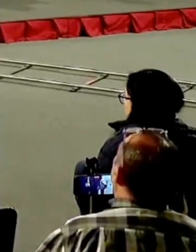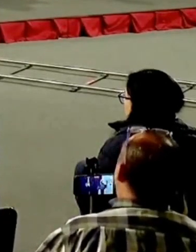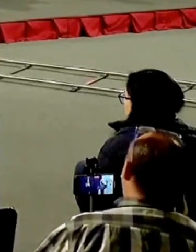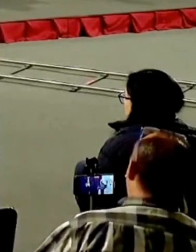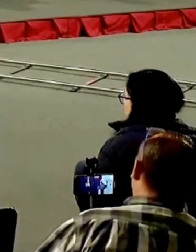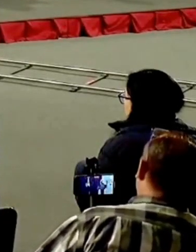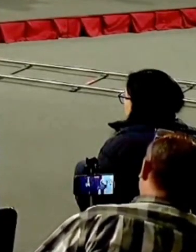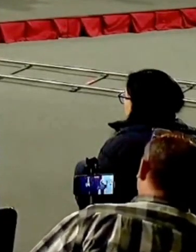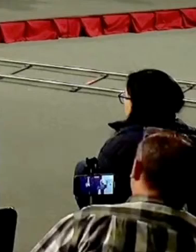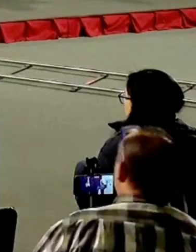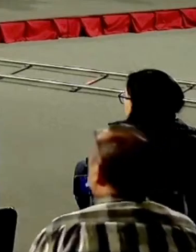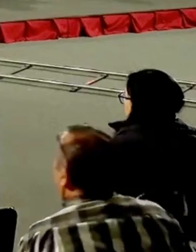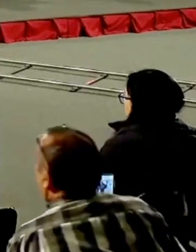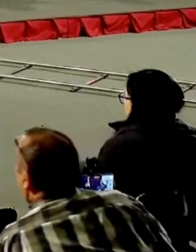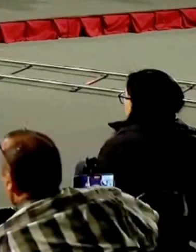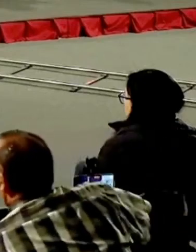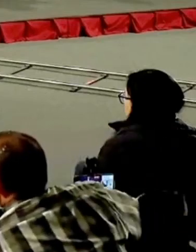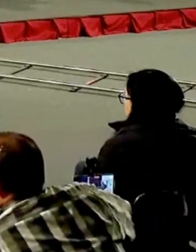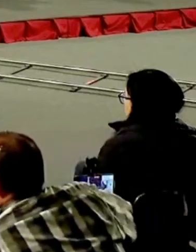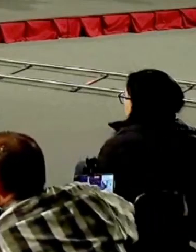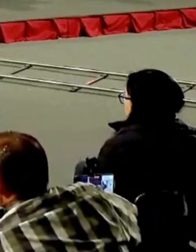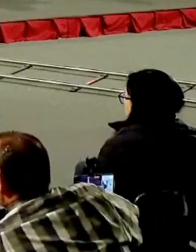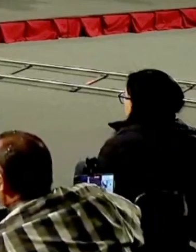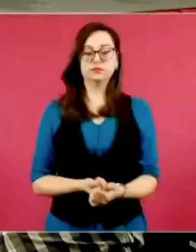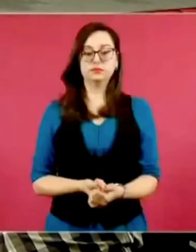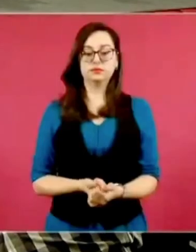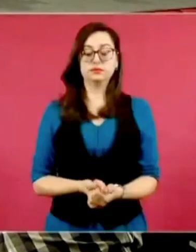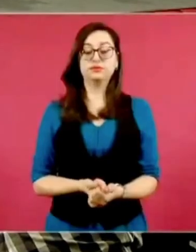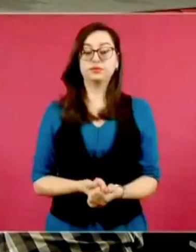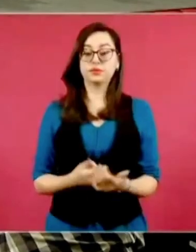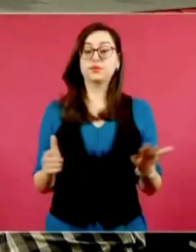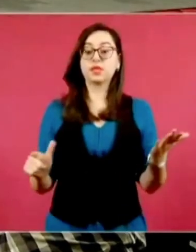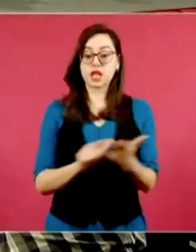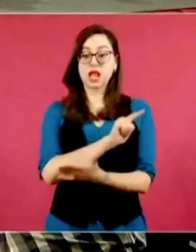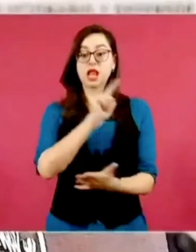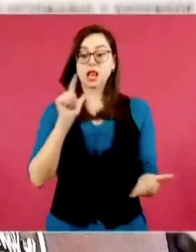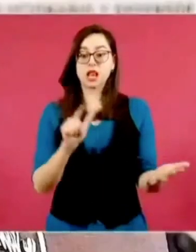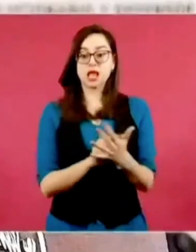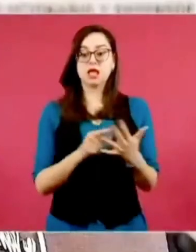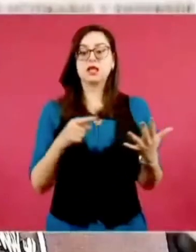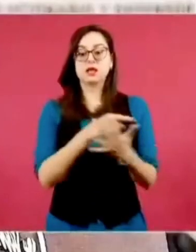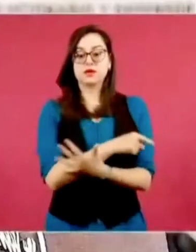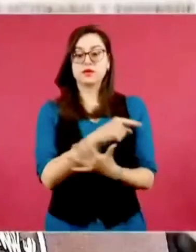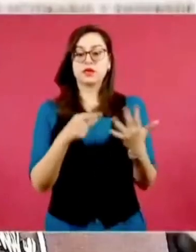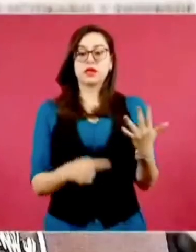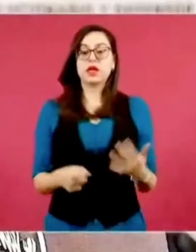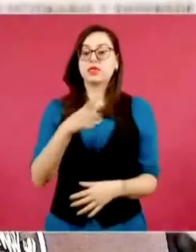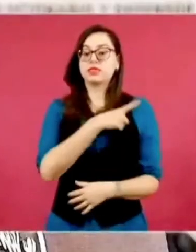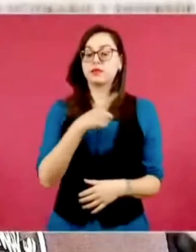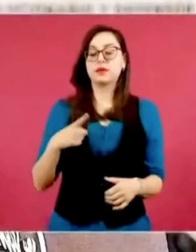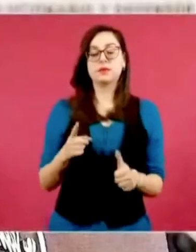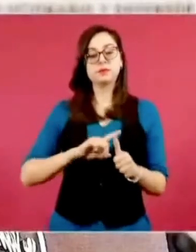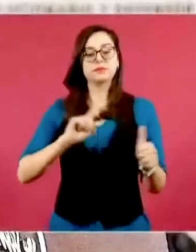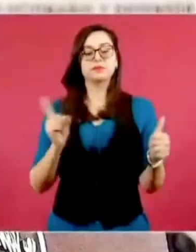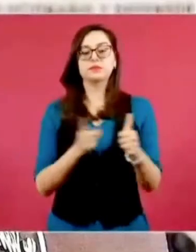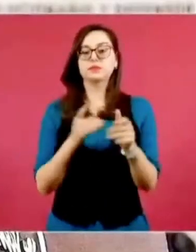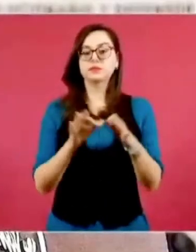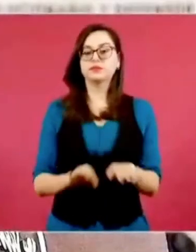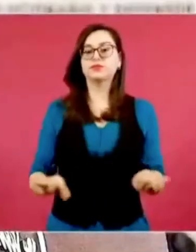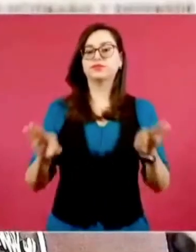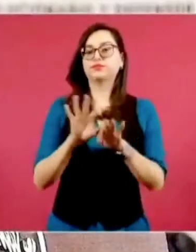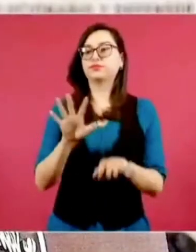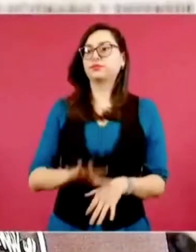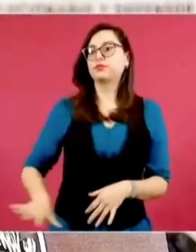que dichas leyes deberán tener como principio garantizar la justicia social. De la